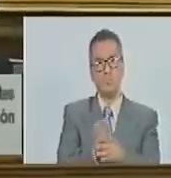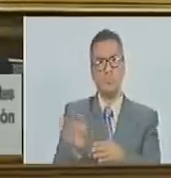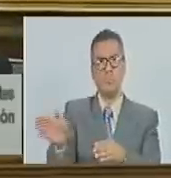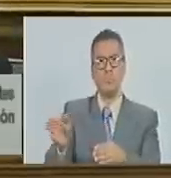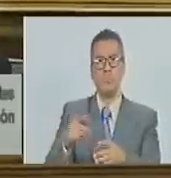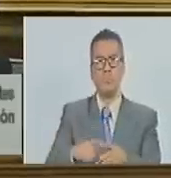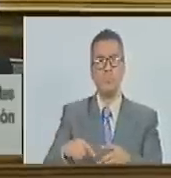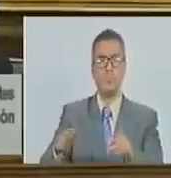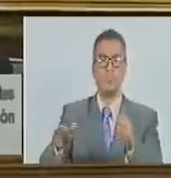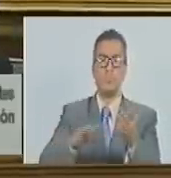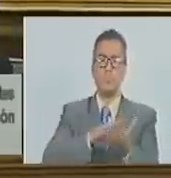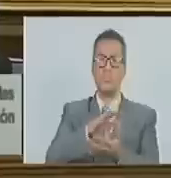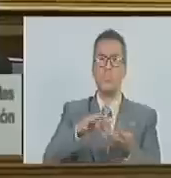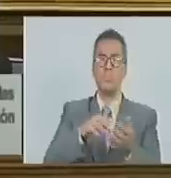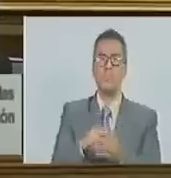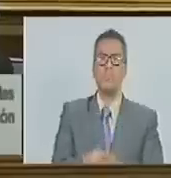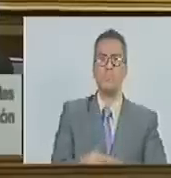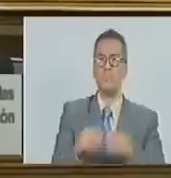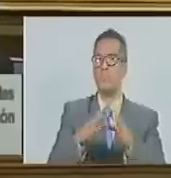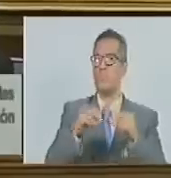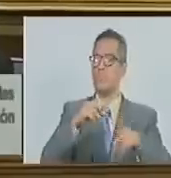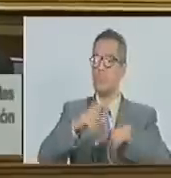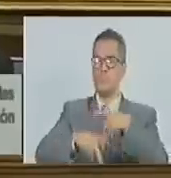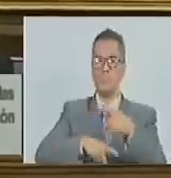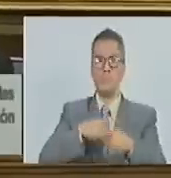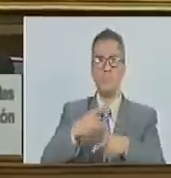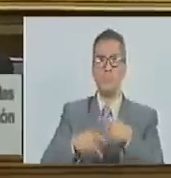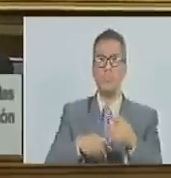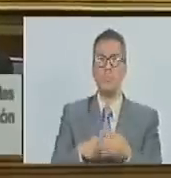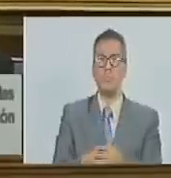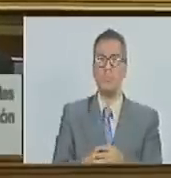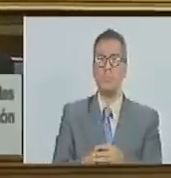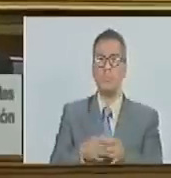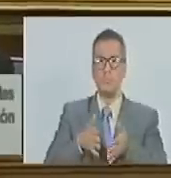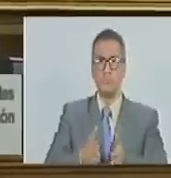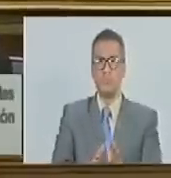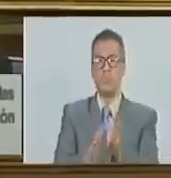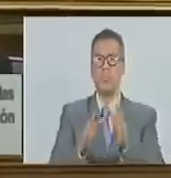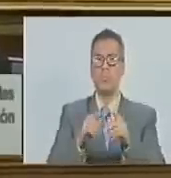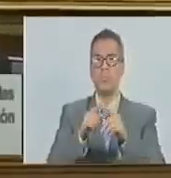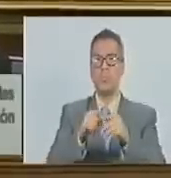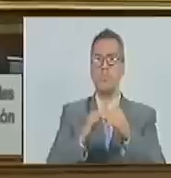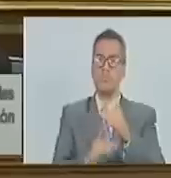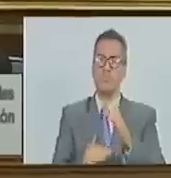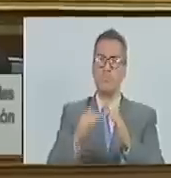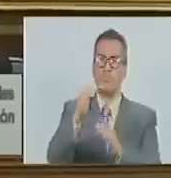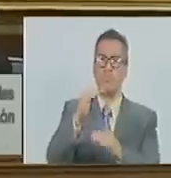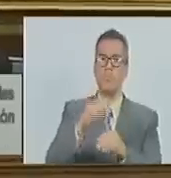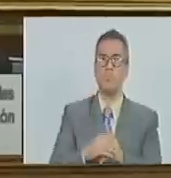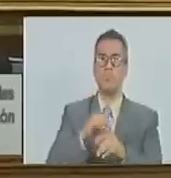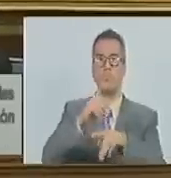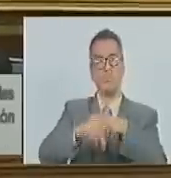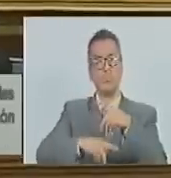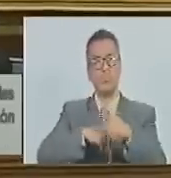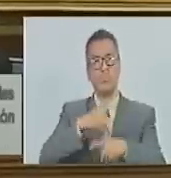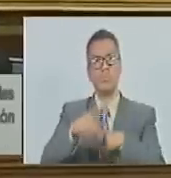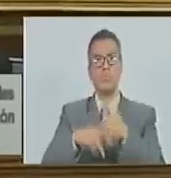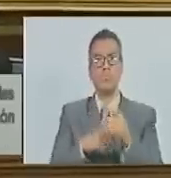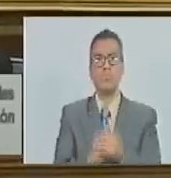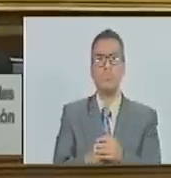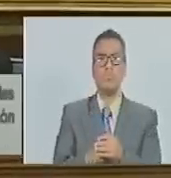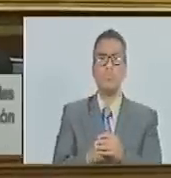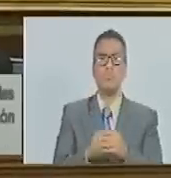de la violencia. Como todo proceso naciente o de resurrección, es un proceso